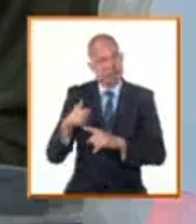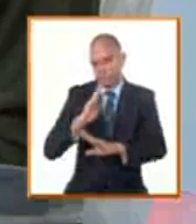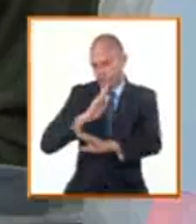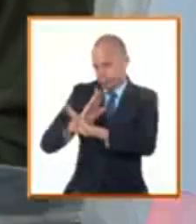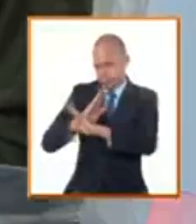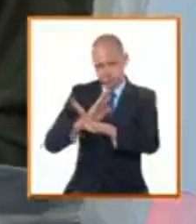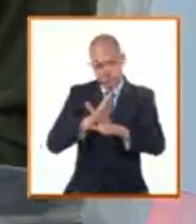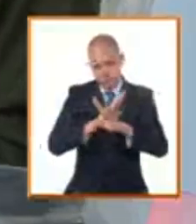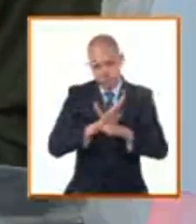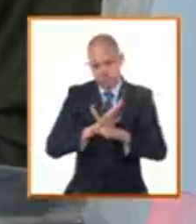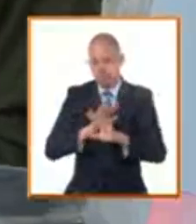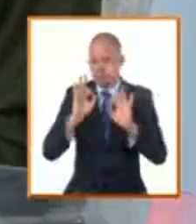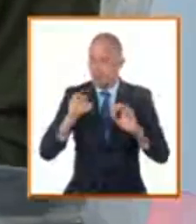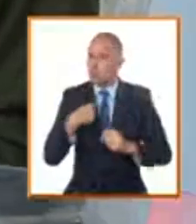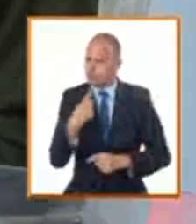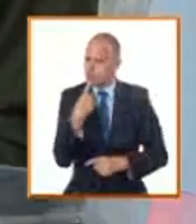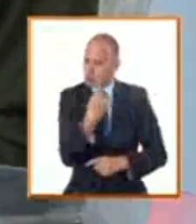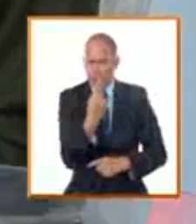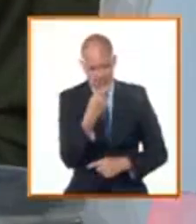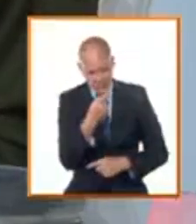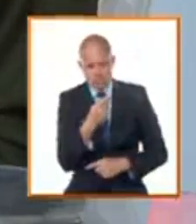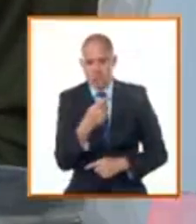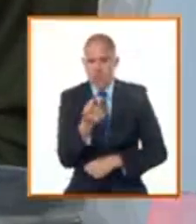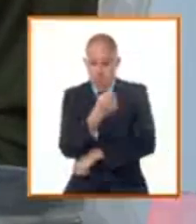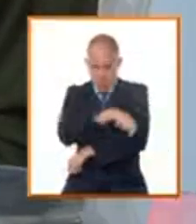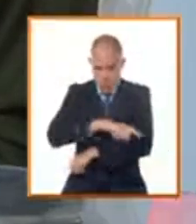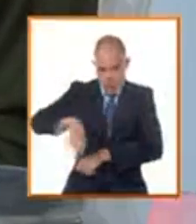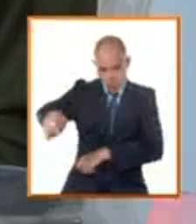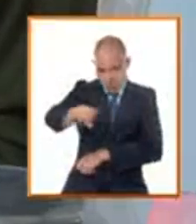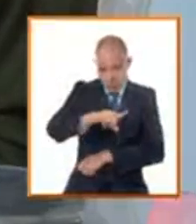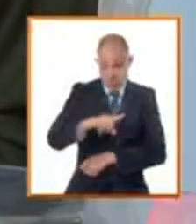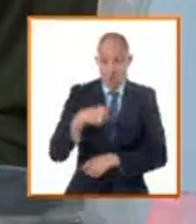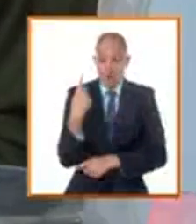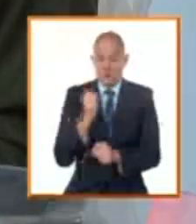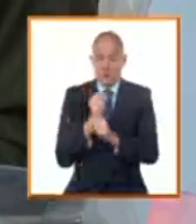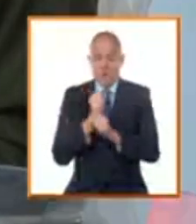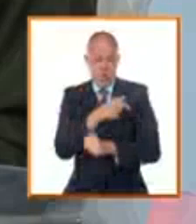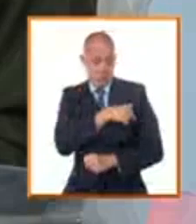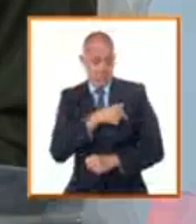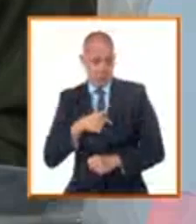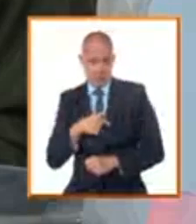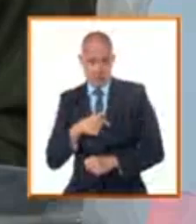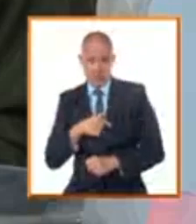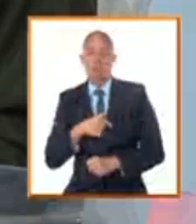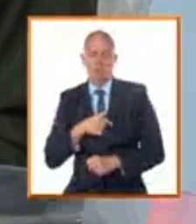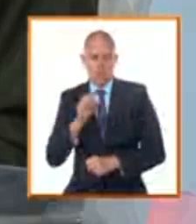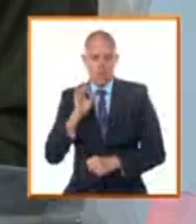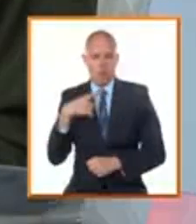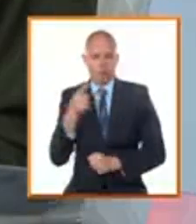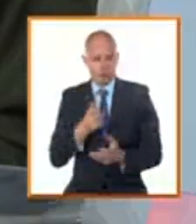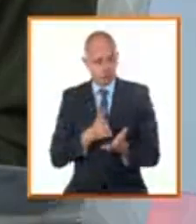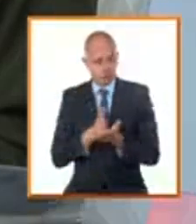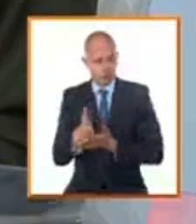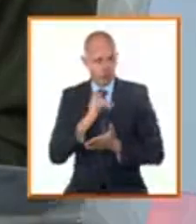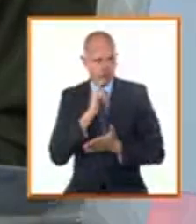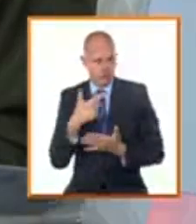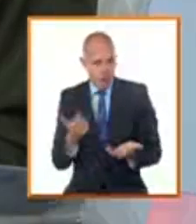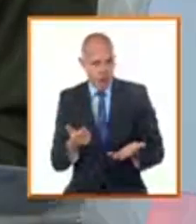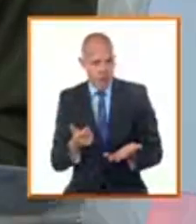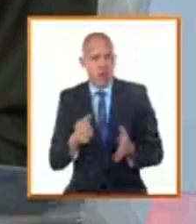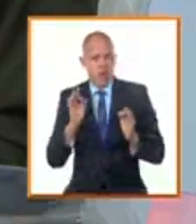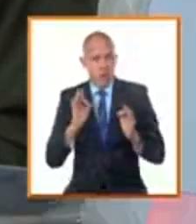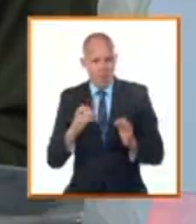ratifico a ti y a nuestro pueblo, que los hombres y mujeres del Ministerio del Interior continuarán sin desvelo el combate contra este